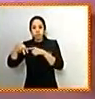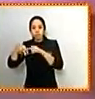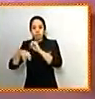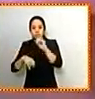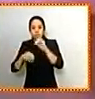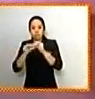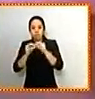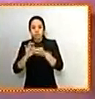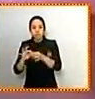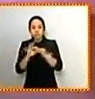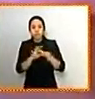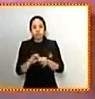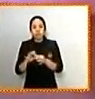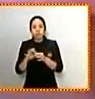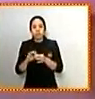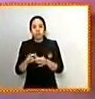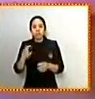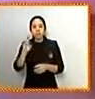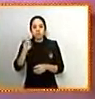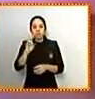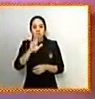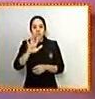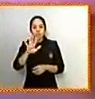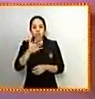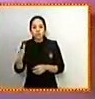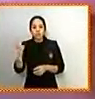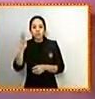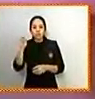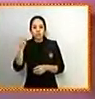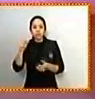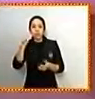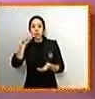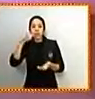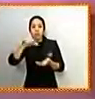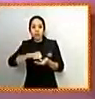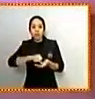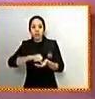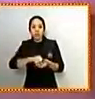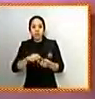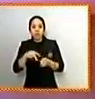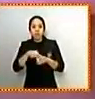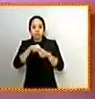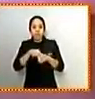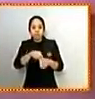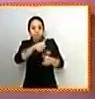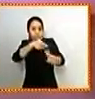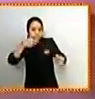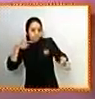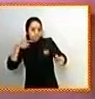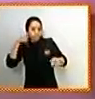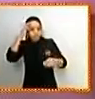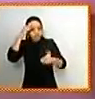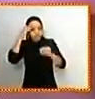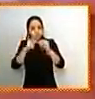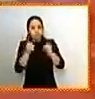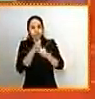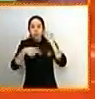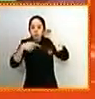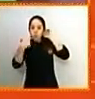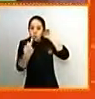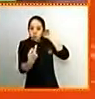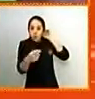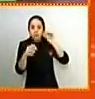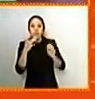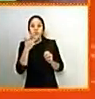Otros números que lo relacionan 75 y 60. Carta astrológica Sagitario. Conoceremos el número ganador para más uno. Suerte.